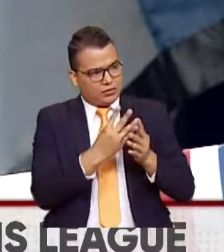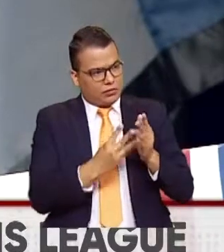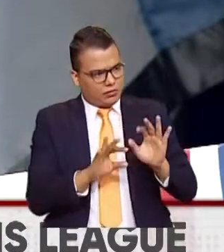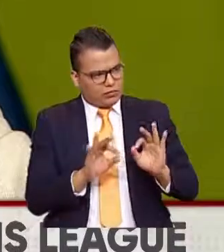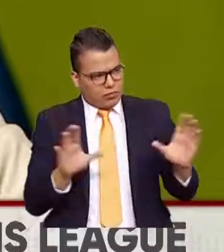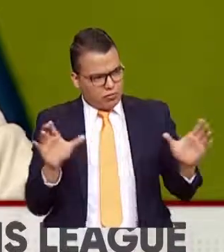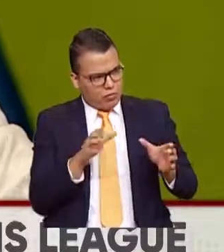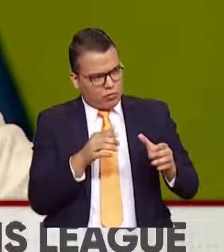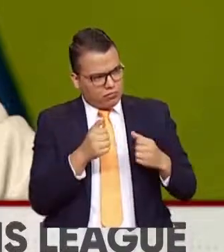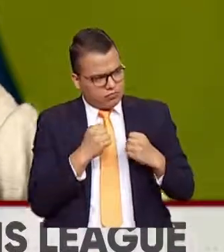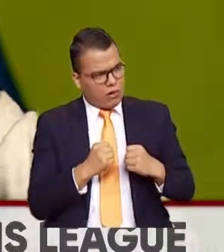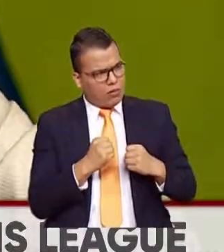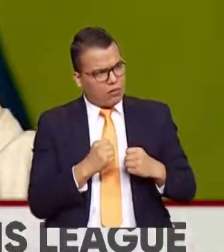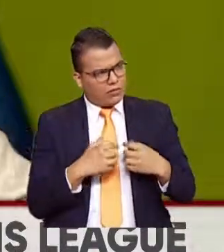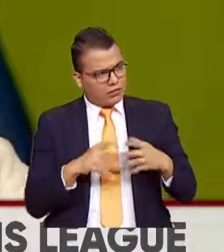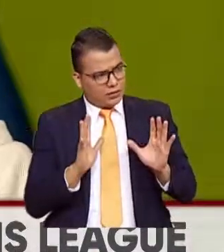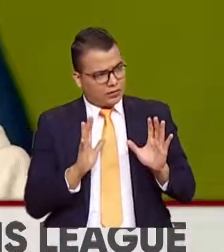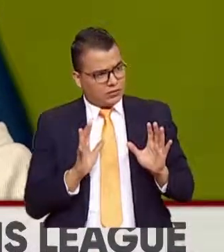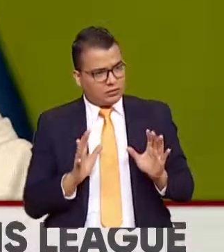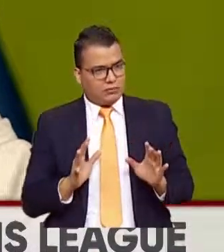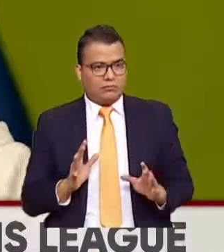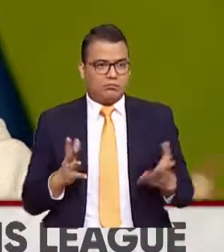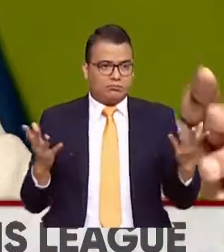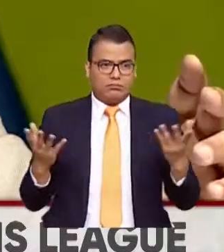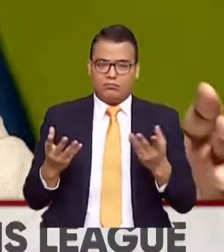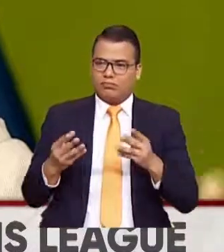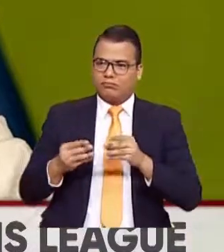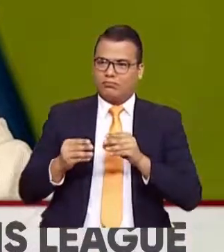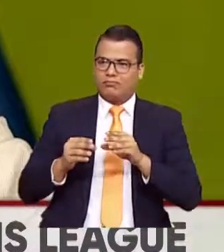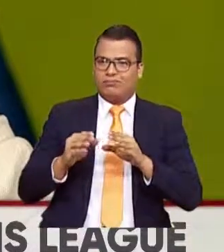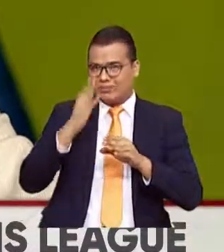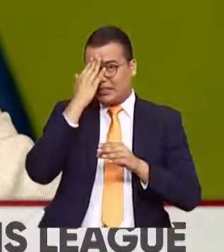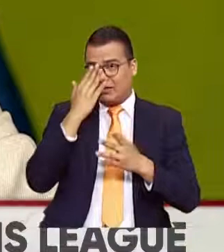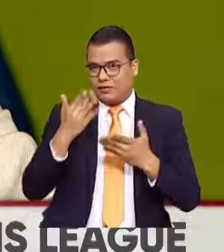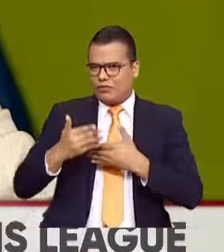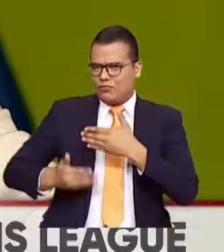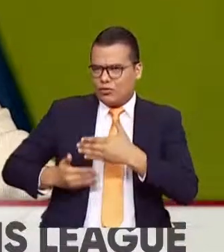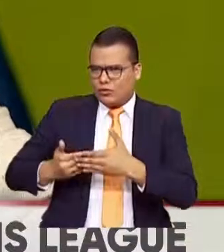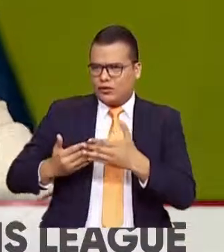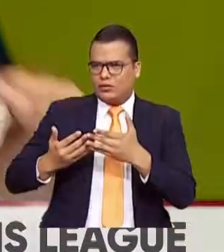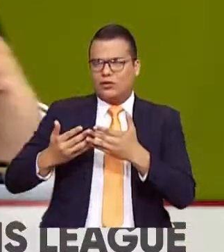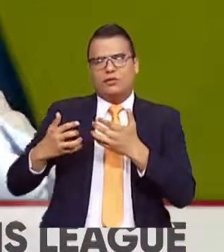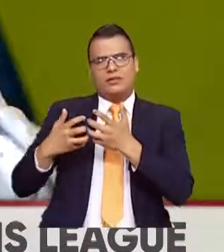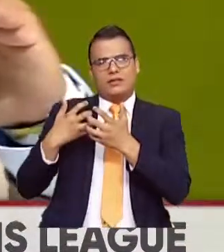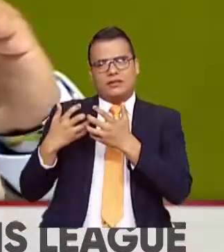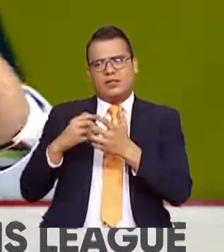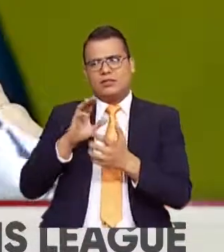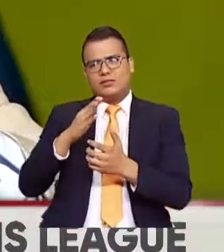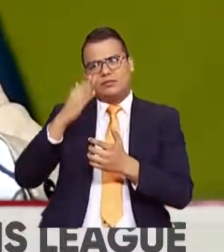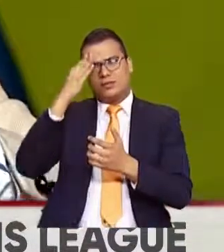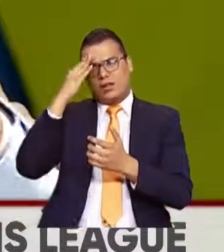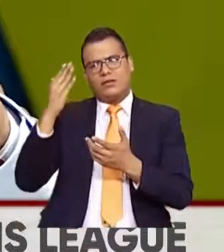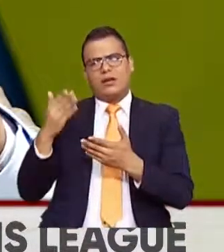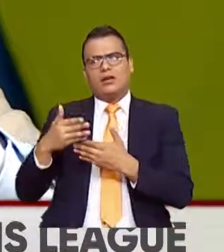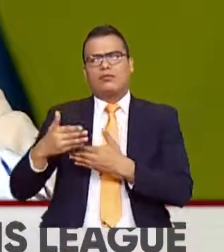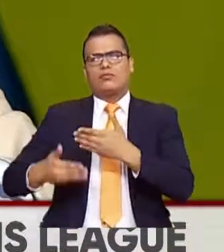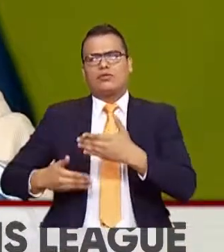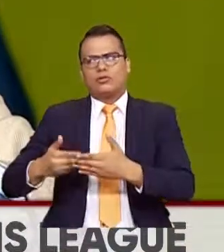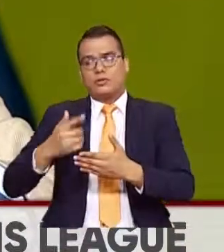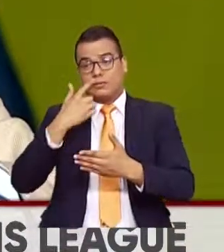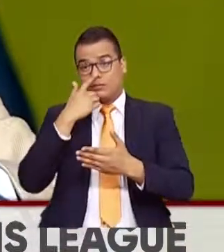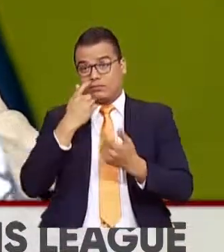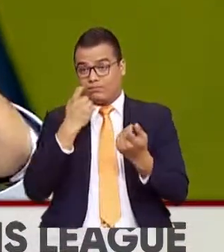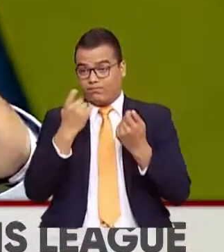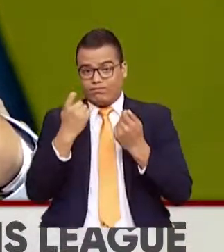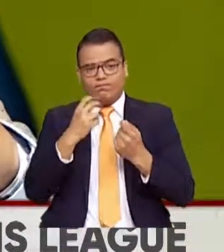como estructura si el modelo que construimos estaba basado en no con unos ratios de gasto